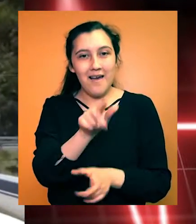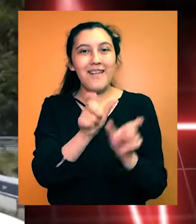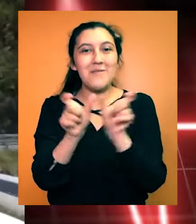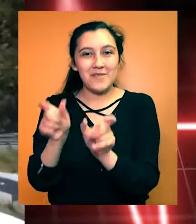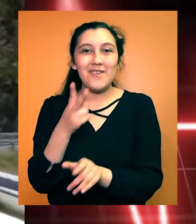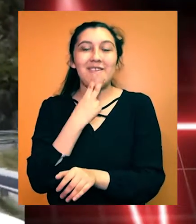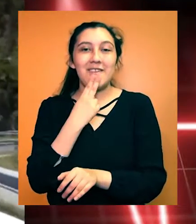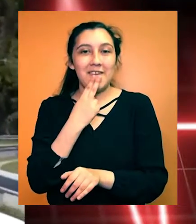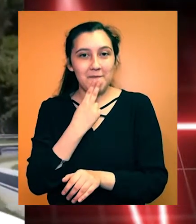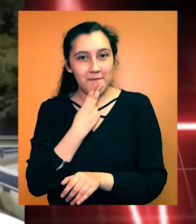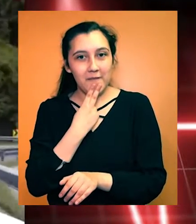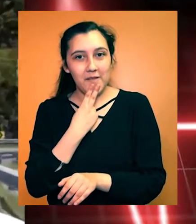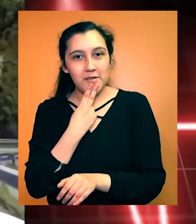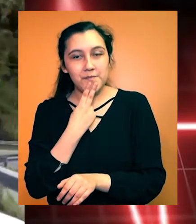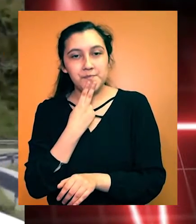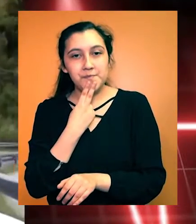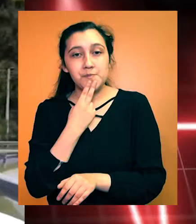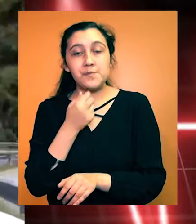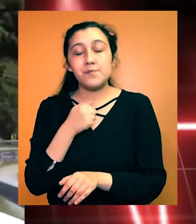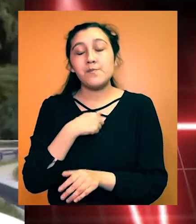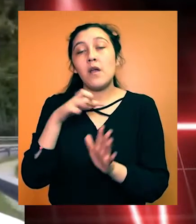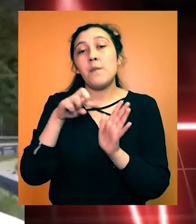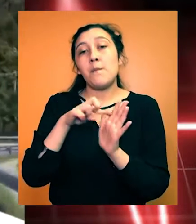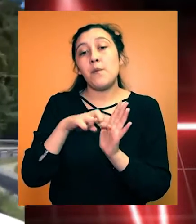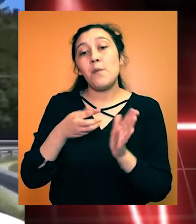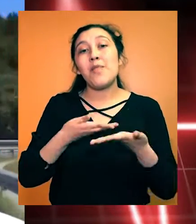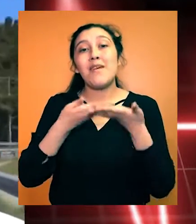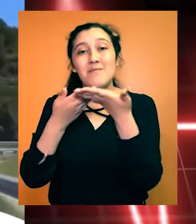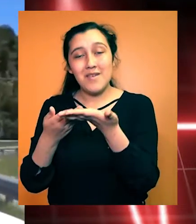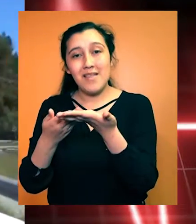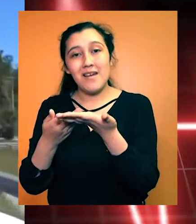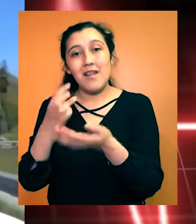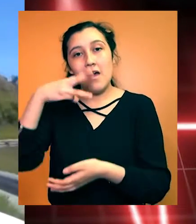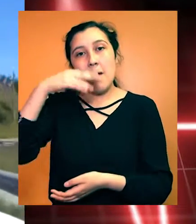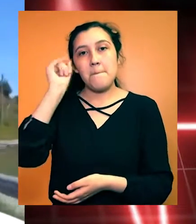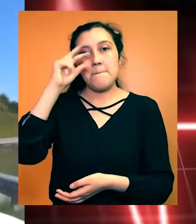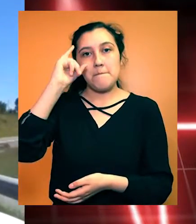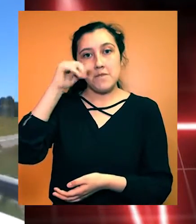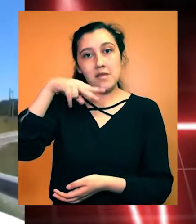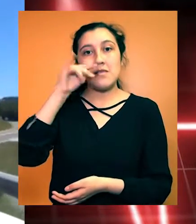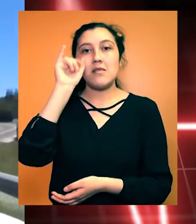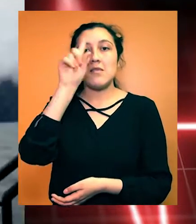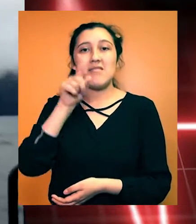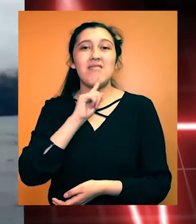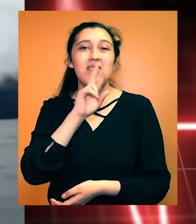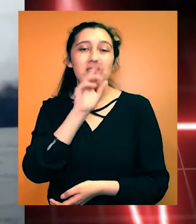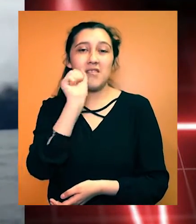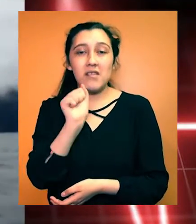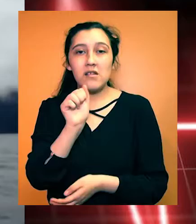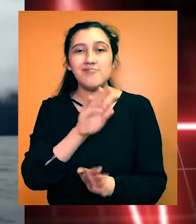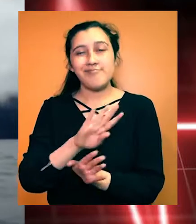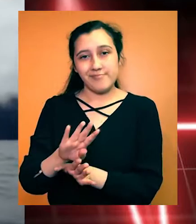Hernández lamentó que sus propuestas enviadas a la ministra y al Seremi de Transporte no hayan sido consideradas. En ellas se pedía que